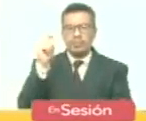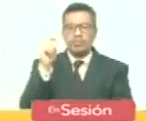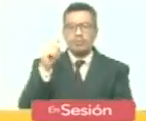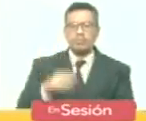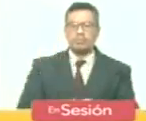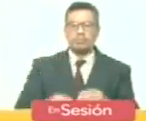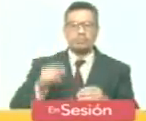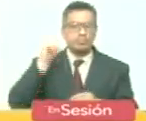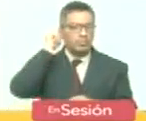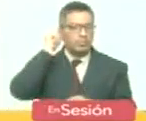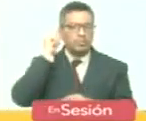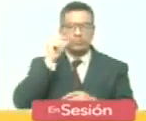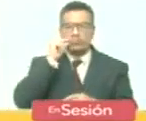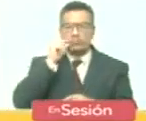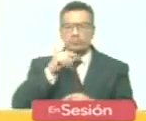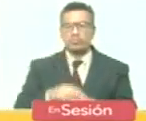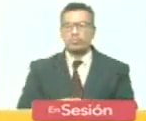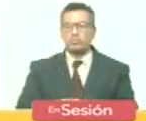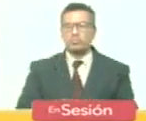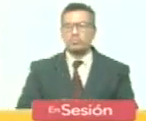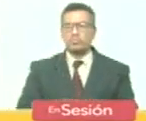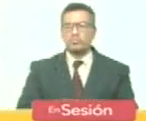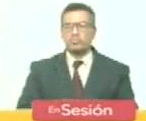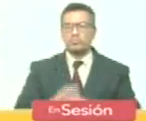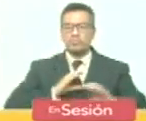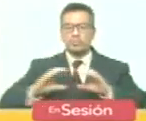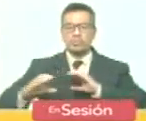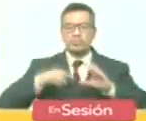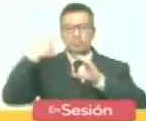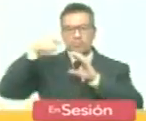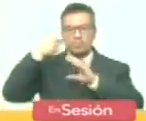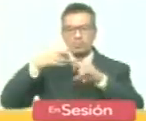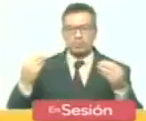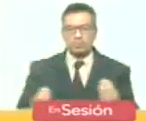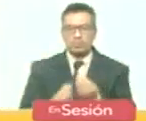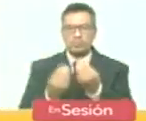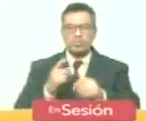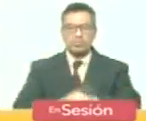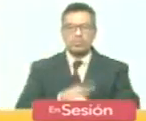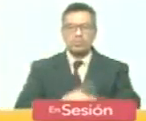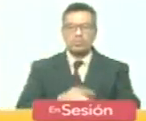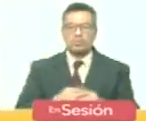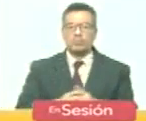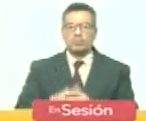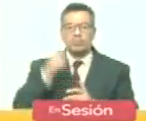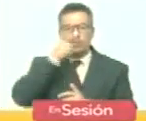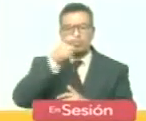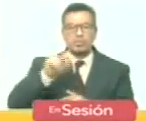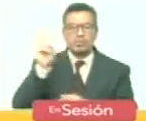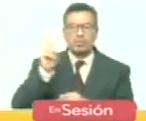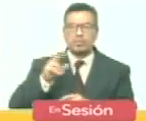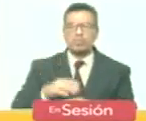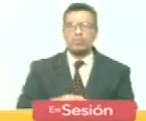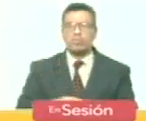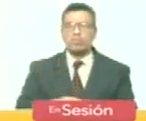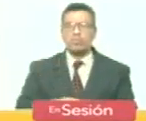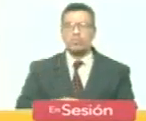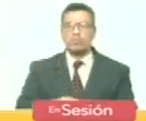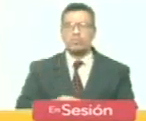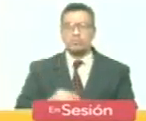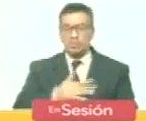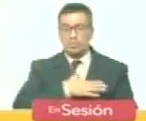y diputadas, medios de comunicación que nos acompañan a esta hora, pueblo de Venezuela.